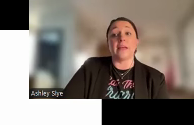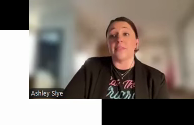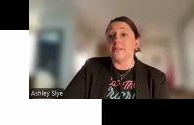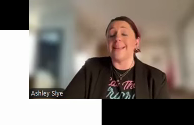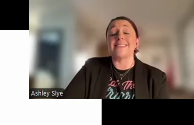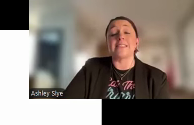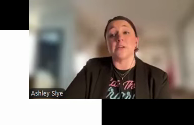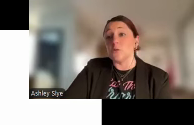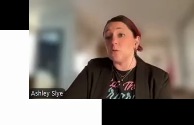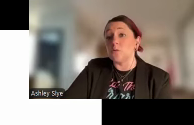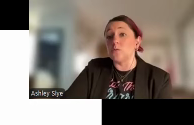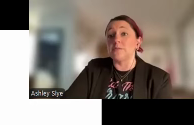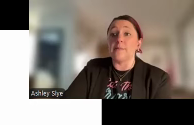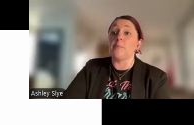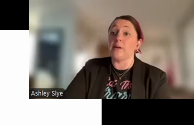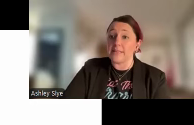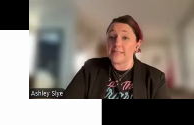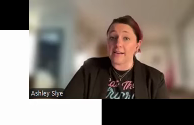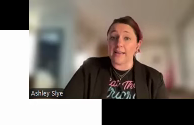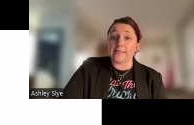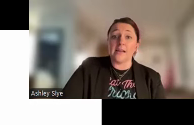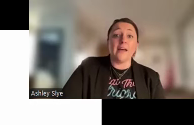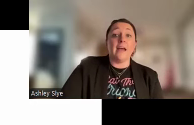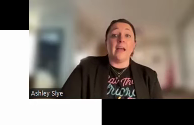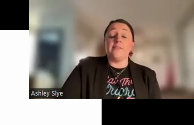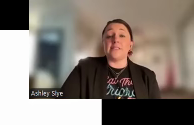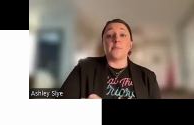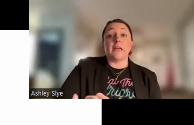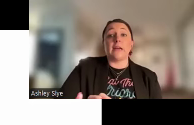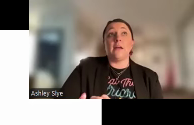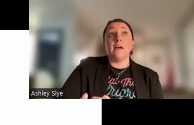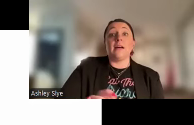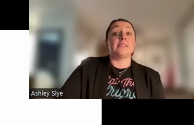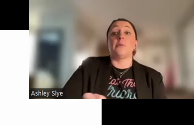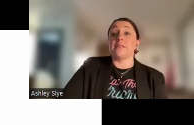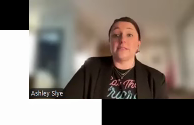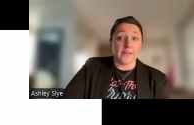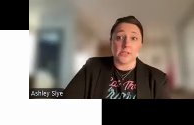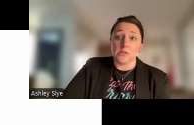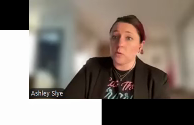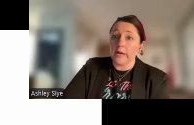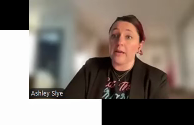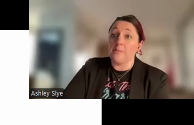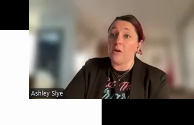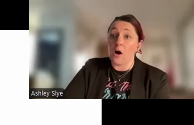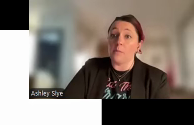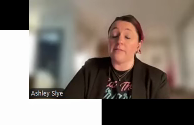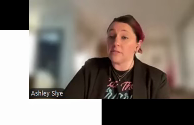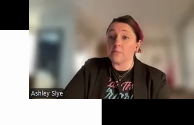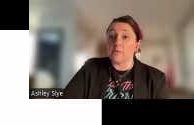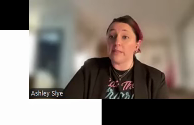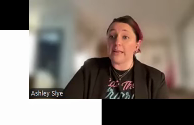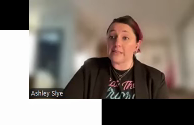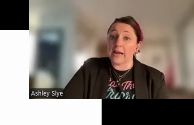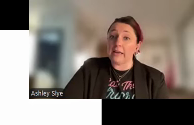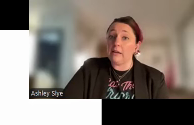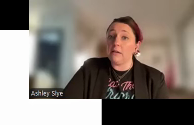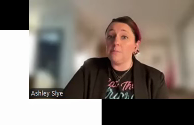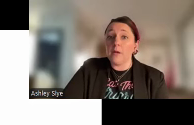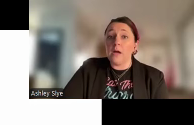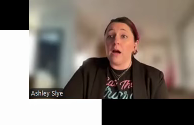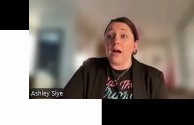más resaltadas durante las citas, así que hay que hablar sobre cómo procesar las emociones